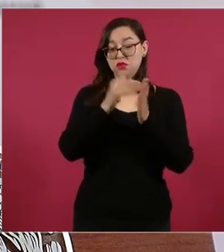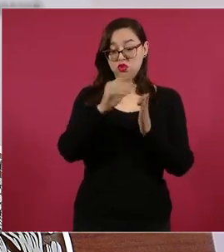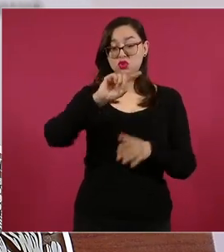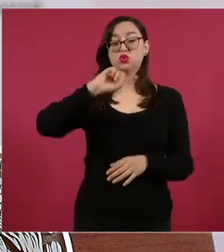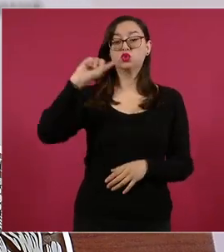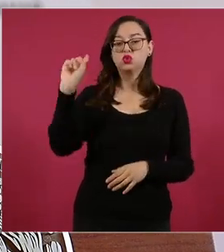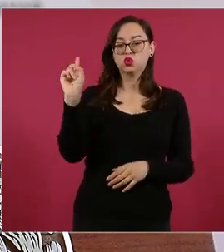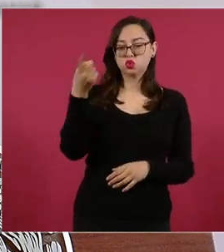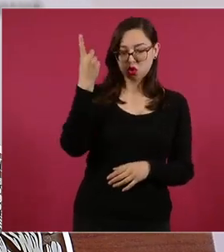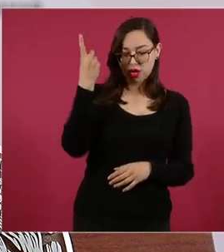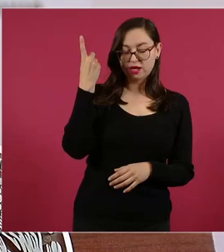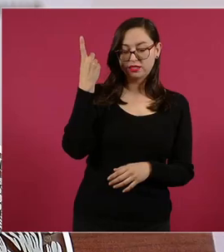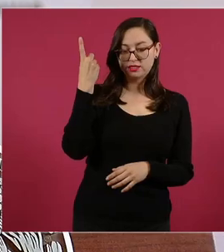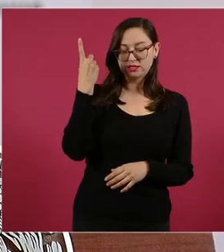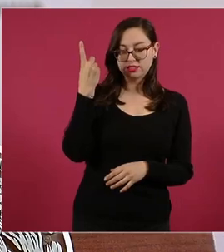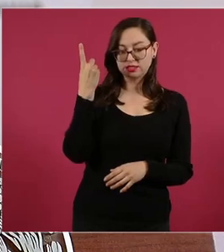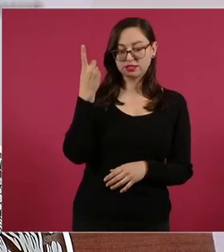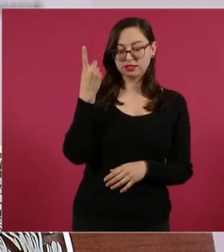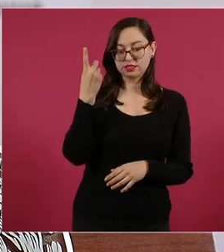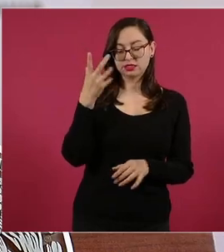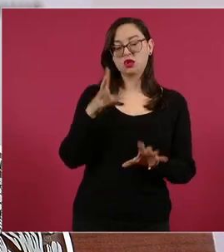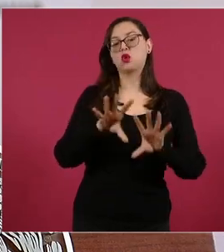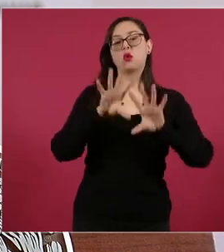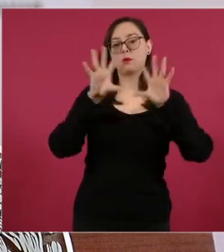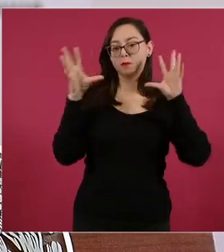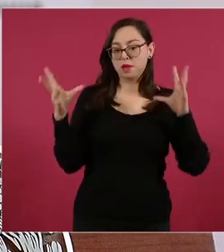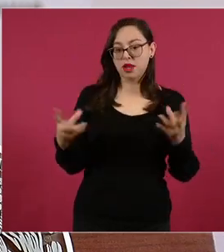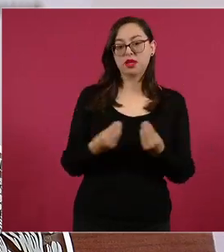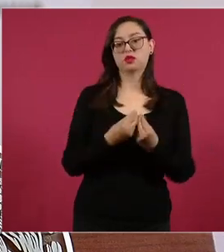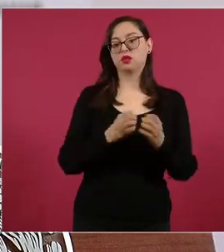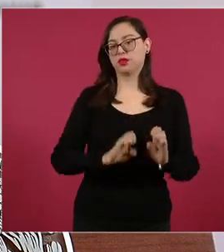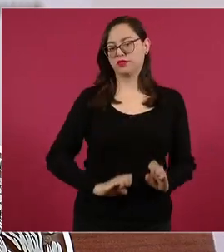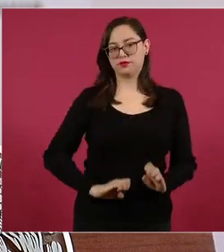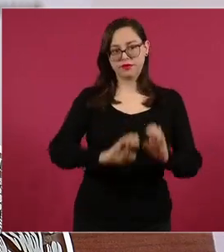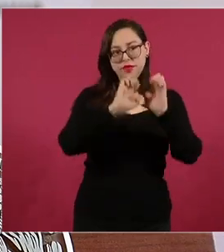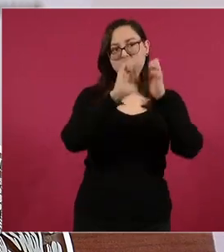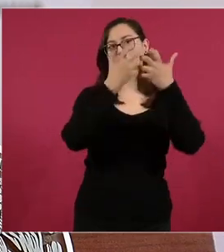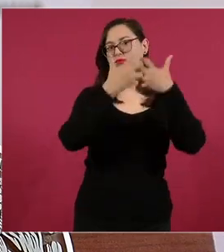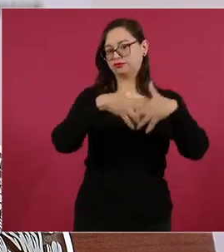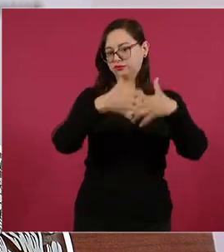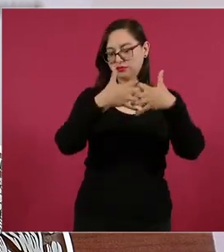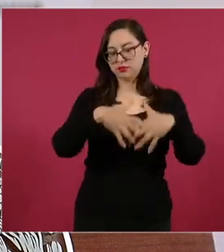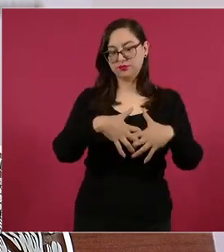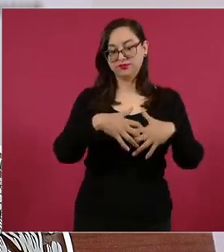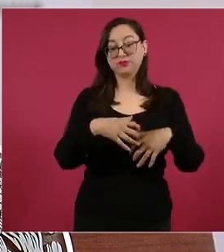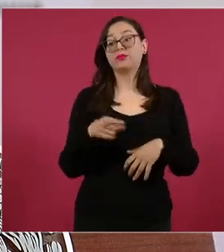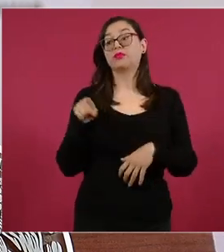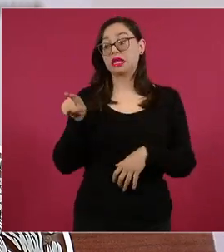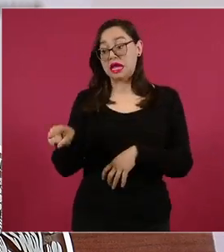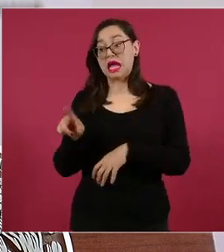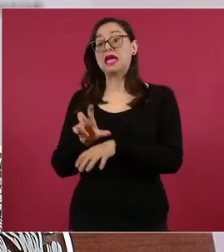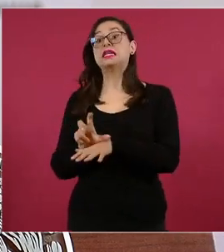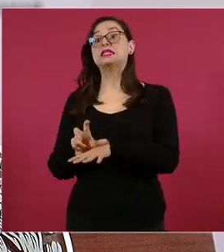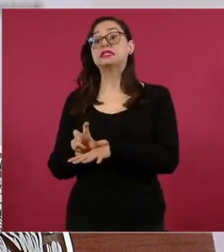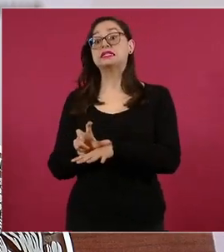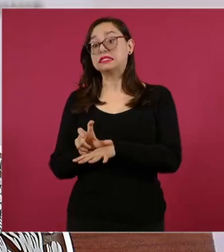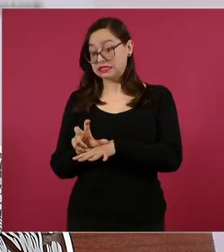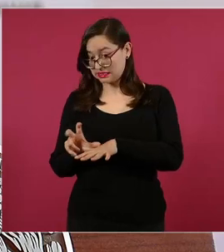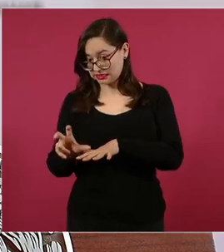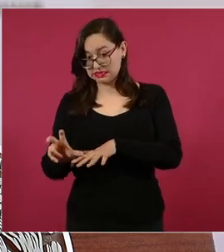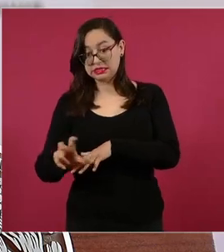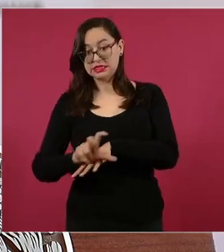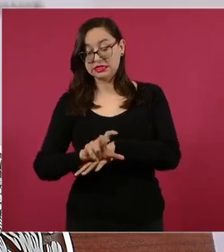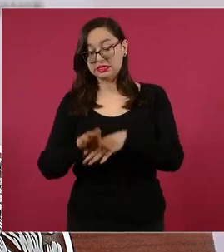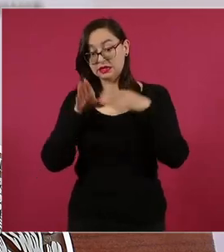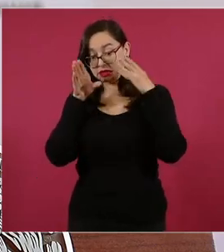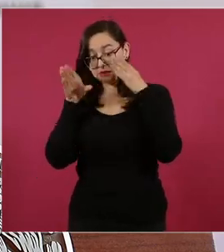$1,000 millones. Con toda la parte de la infraestructura. Solamente Tren Maya, solamente para la parte de